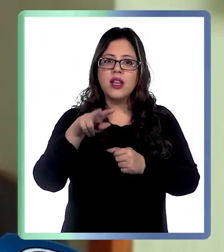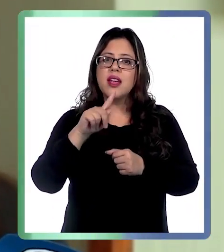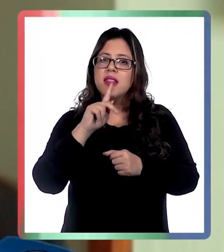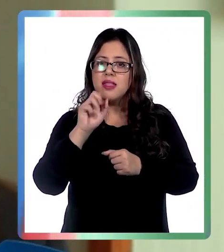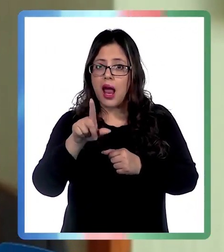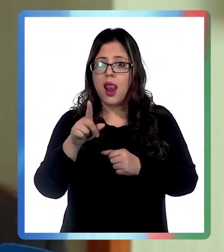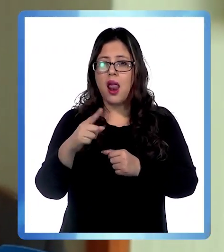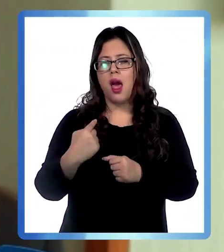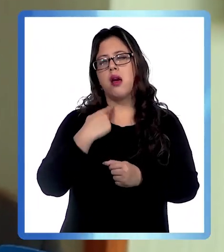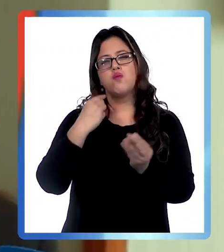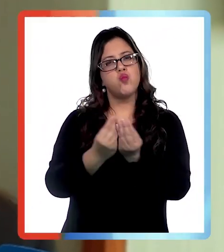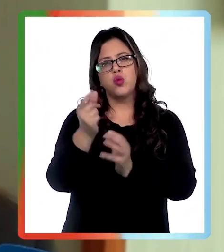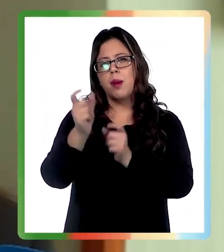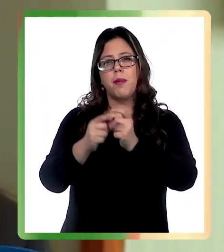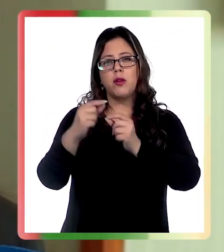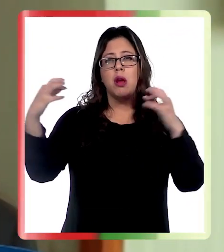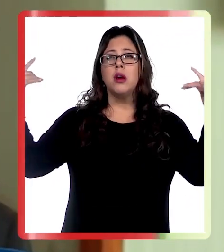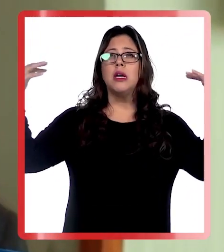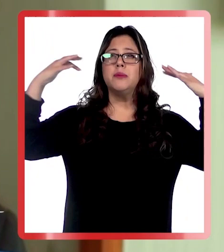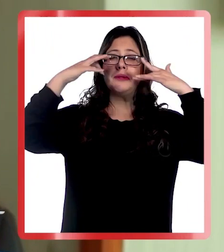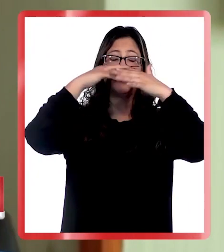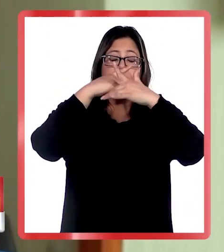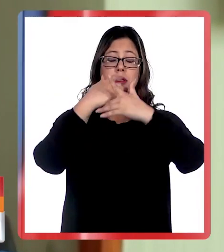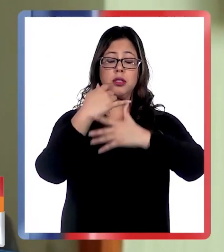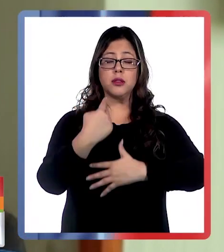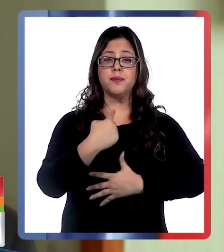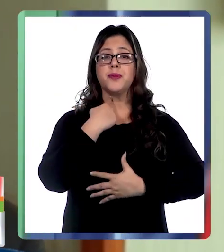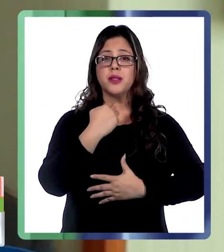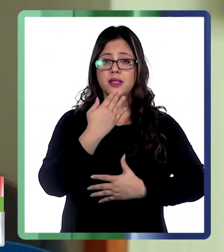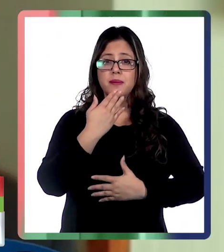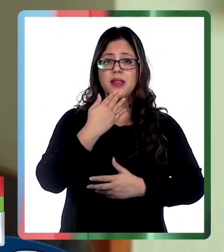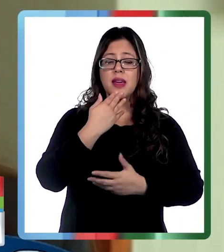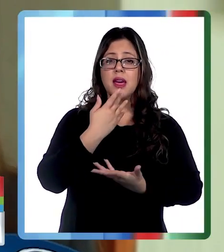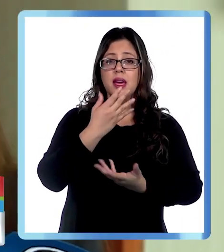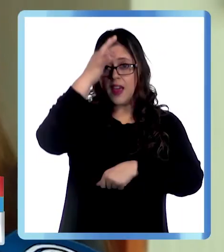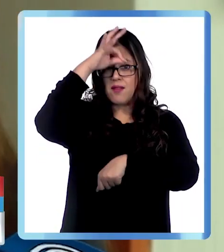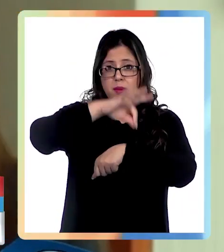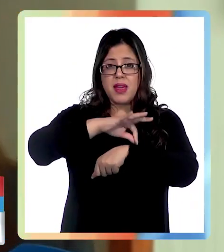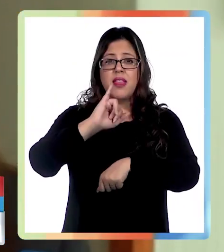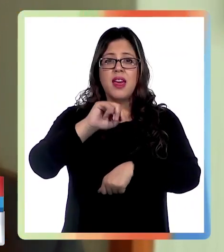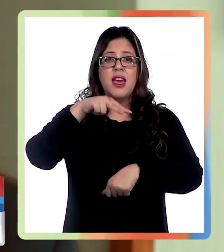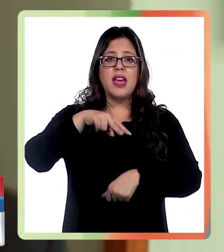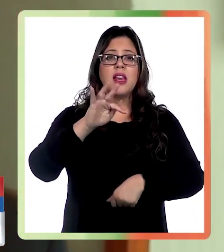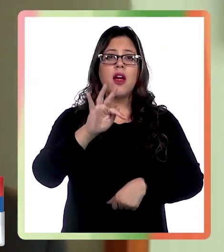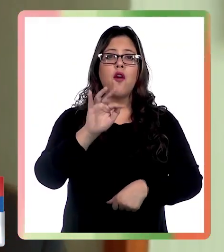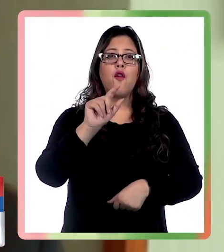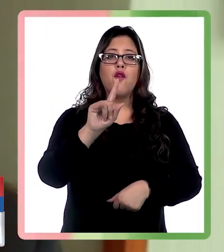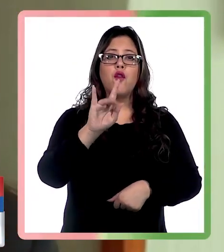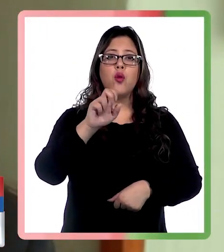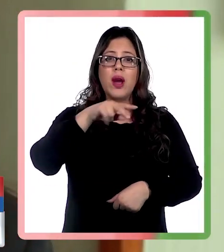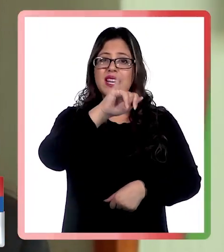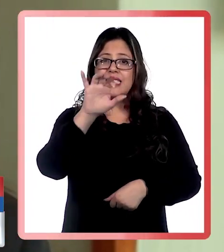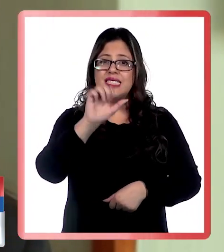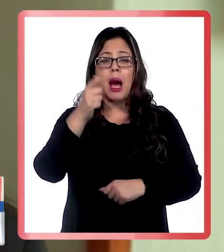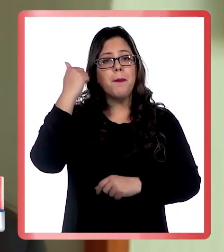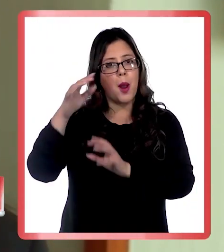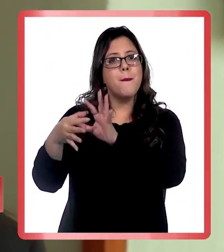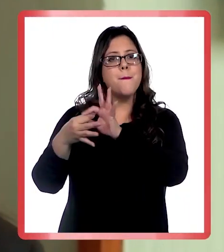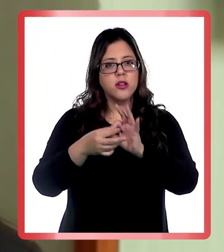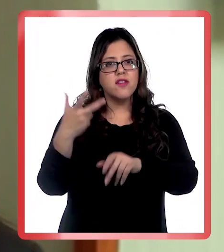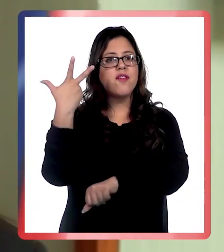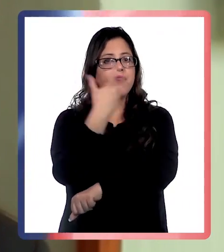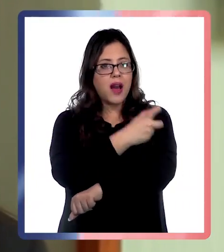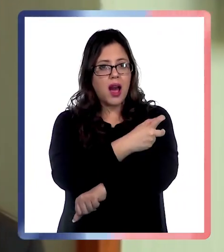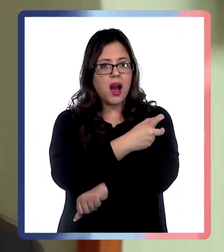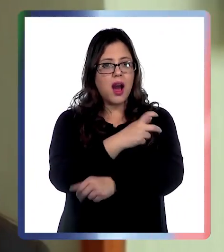efectivamente eh se siguen en circulación el virus de la influenza pero gracias a la vacunación cierto